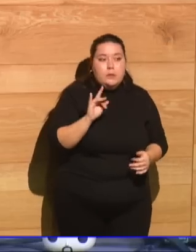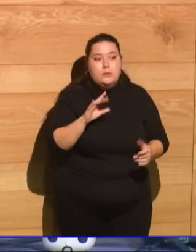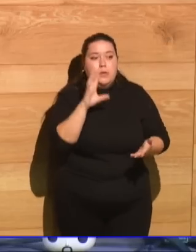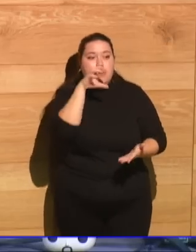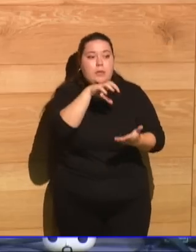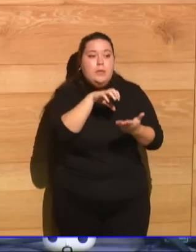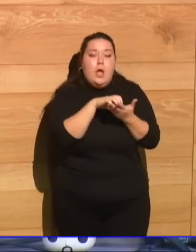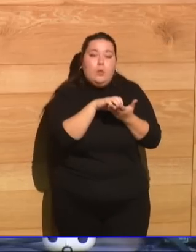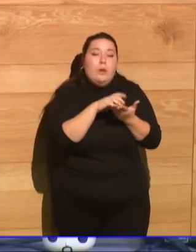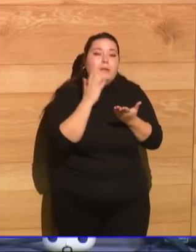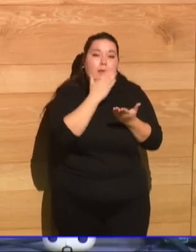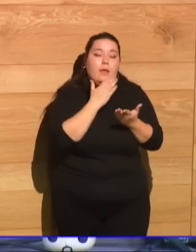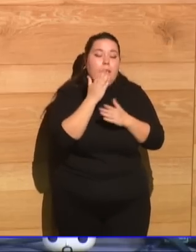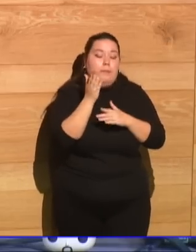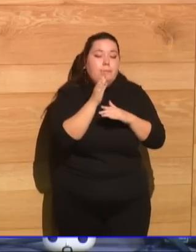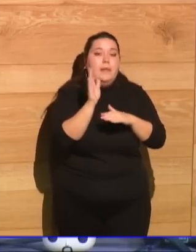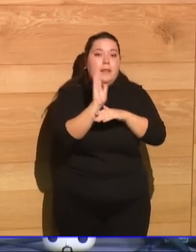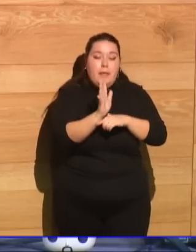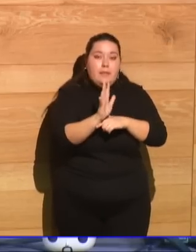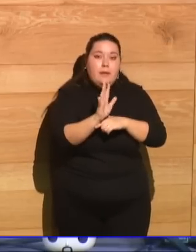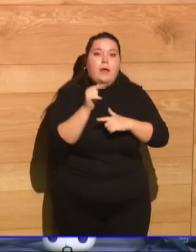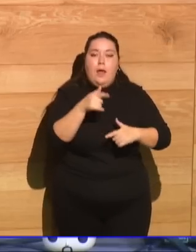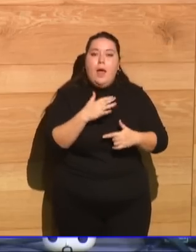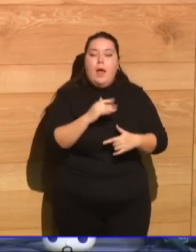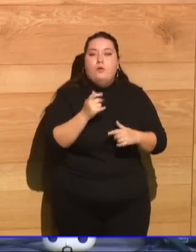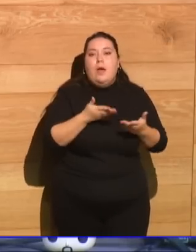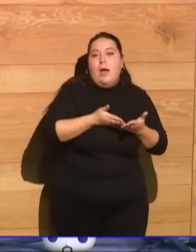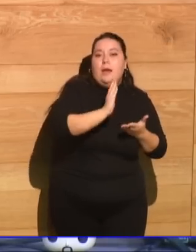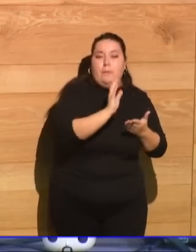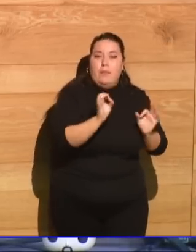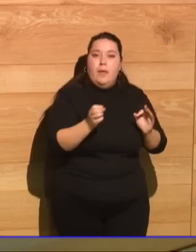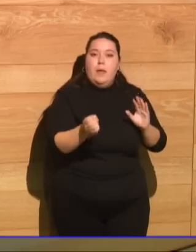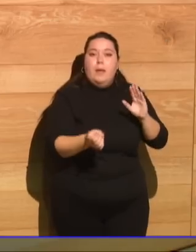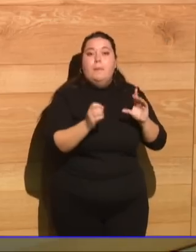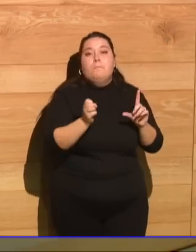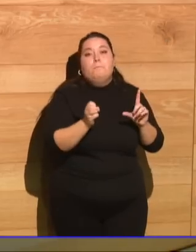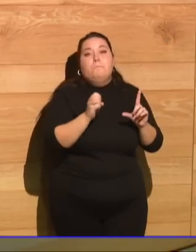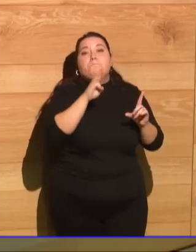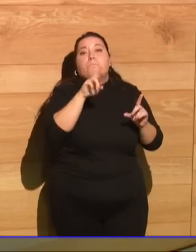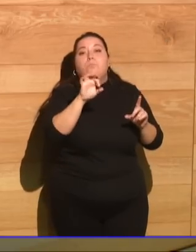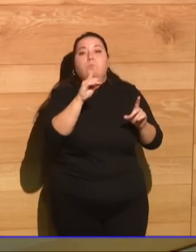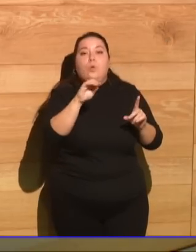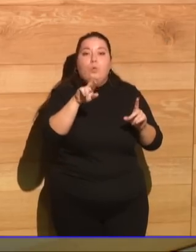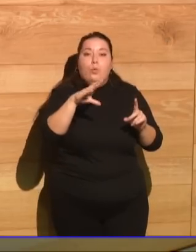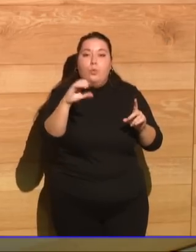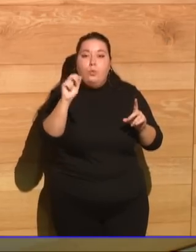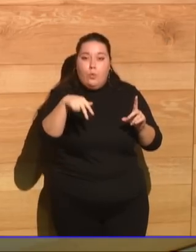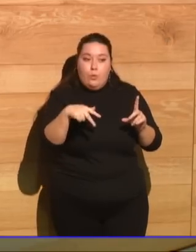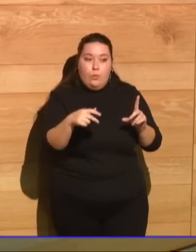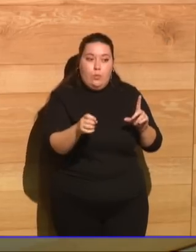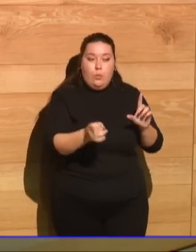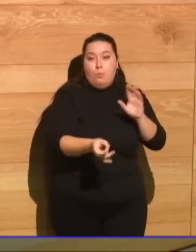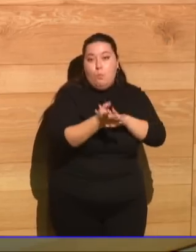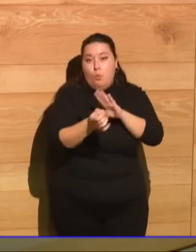rama de producción, Ah, sí. vale, vale. Hay que hablar de quién es este señor. ¿Te parece bien, Arturo? Me parece Claro, muy bien. que no es lo mismo, por otro lado, producir cine que